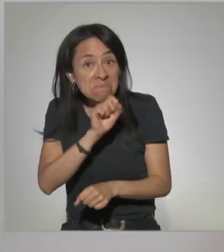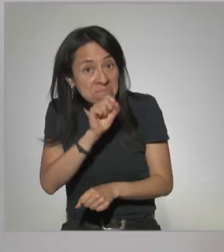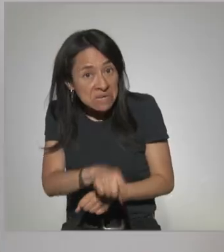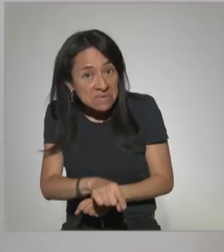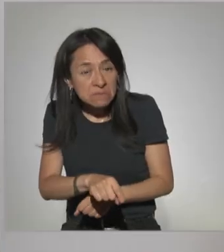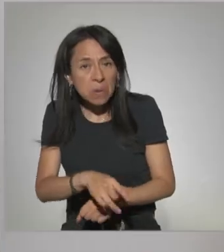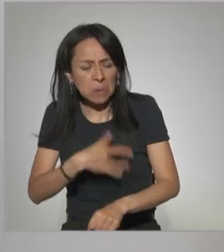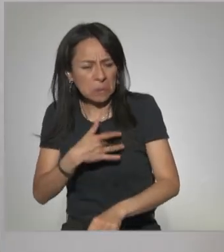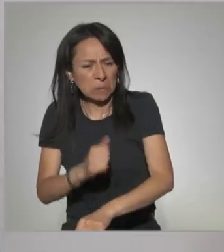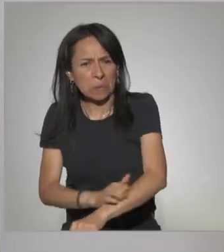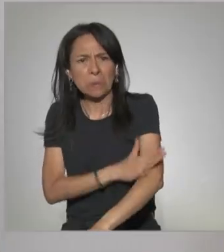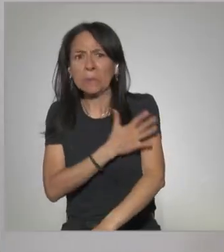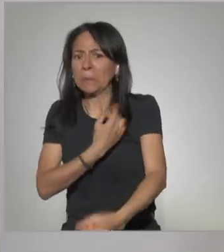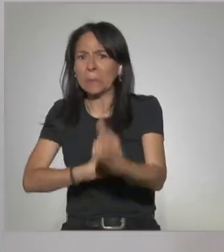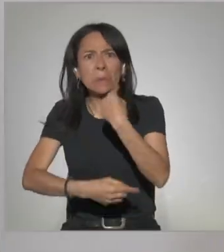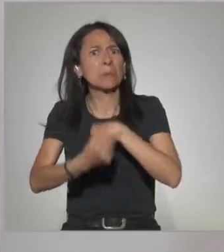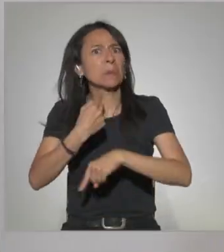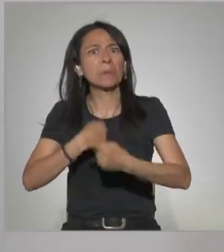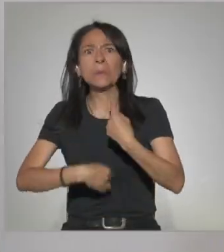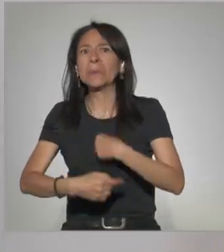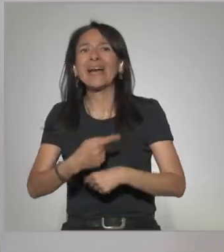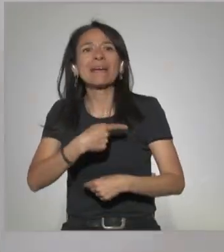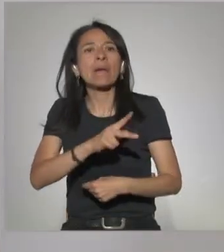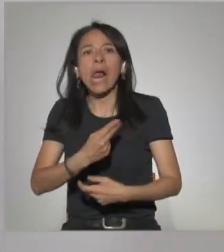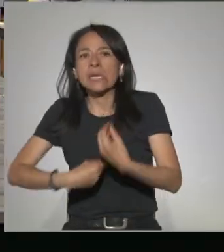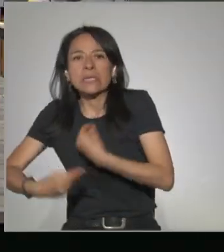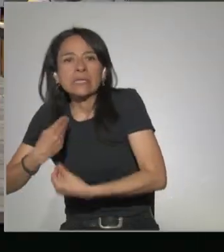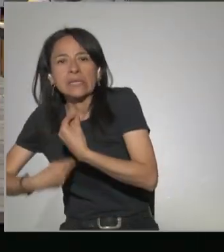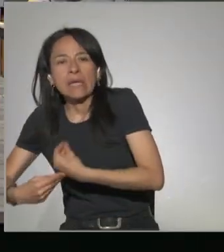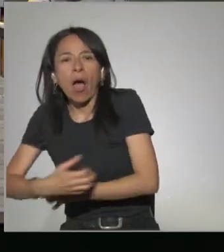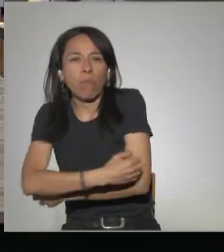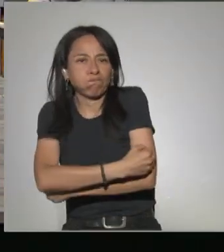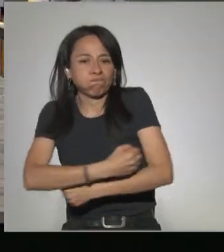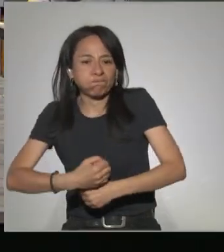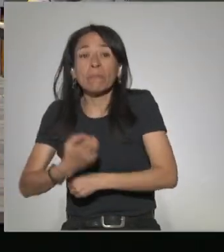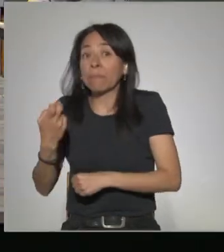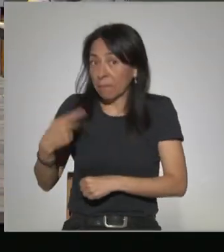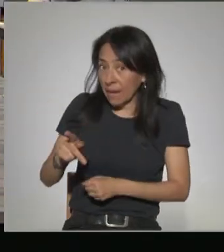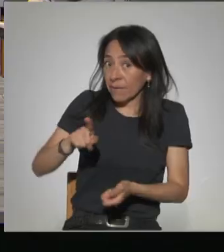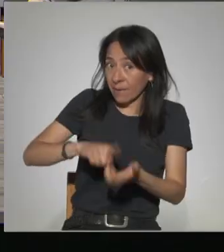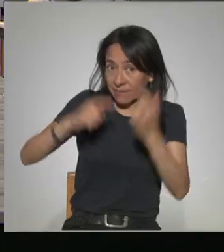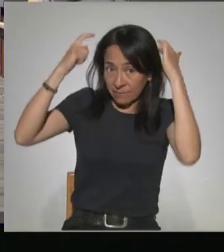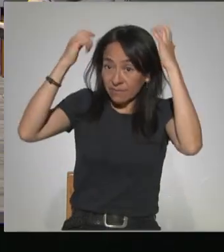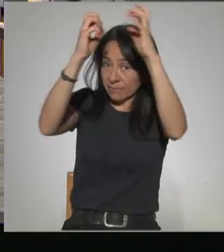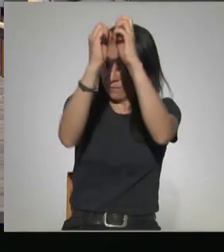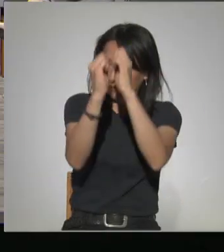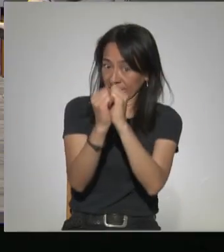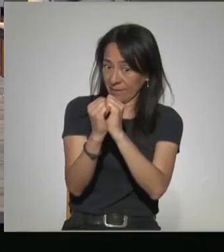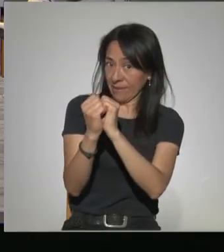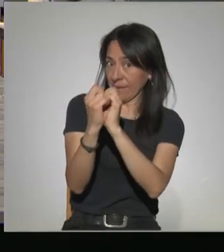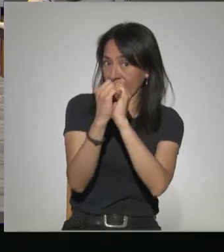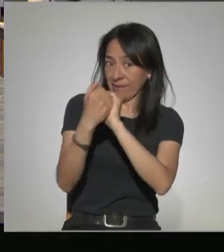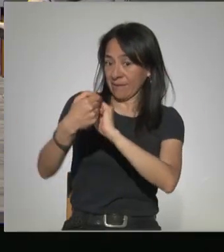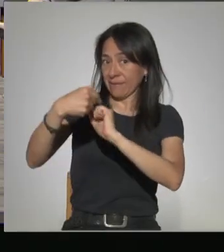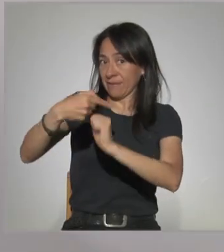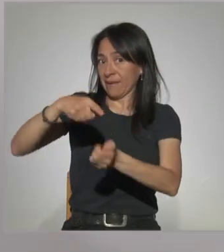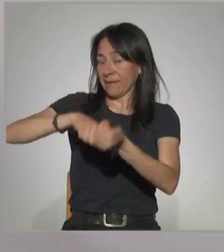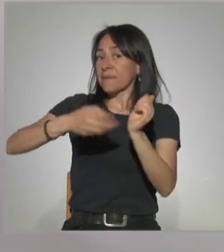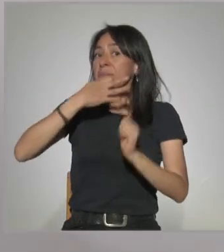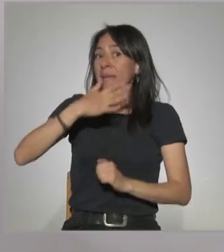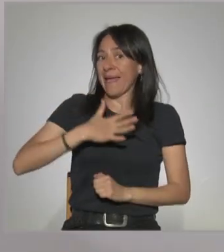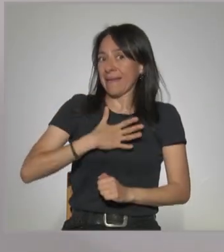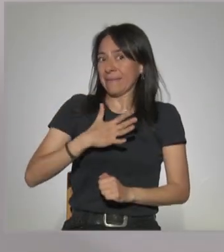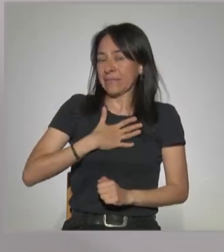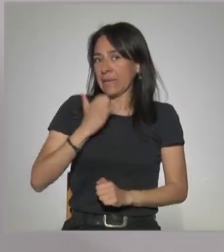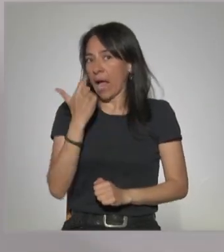de energía, entonces si es negativo, pues engordamos. Sí hay una señal en el cerebro donde no hay niveles suficientes de